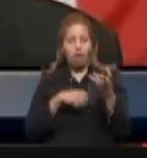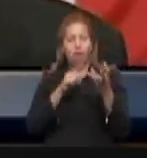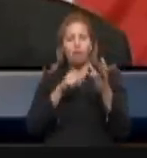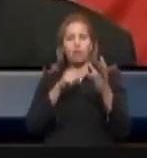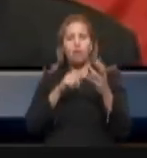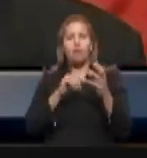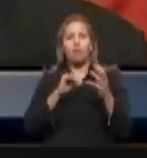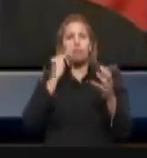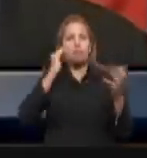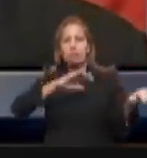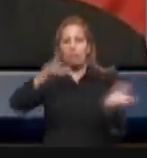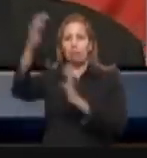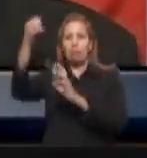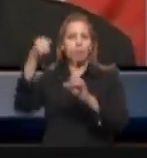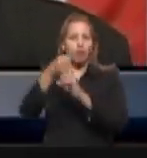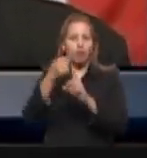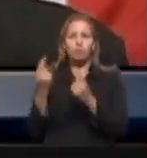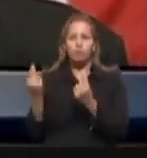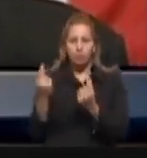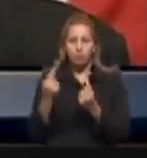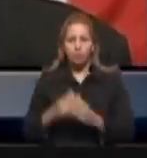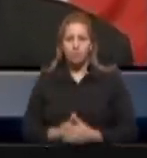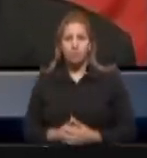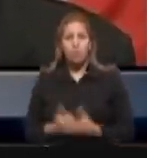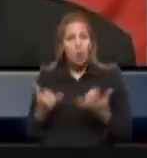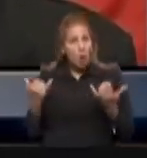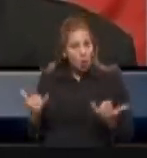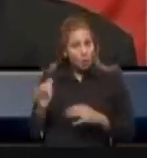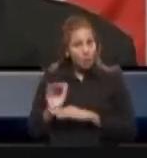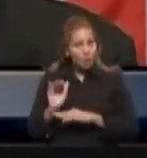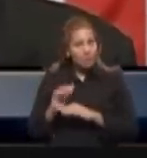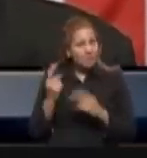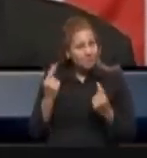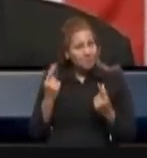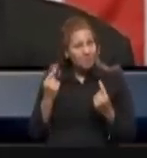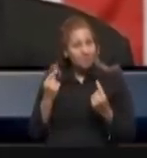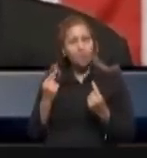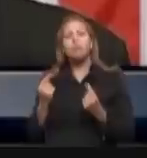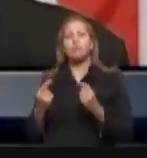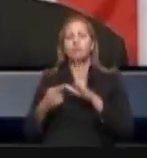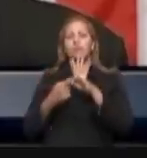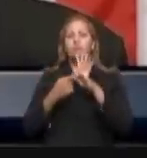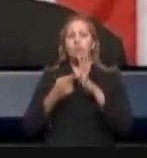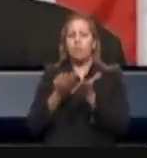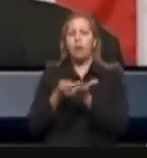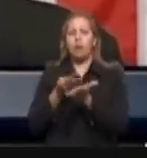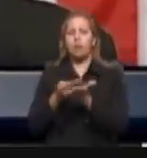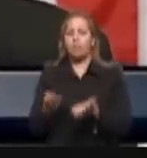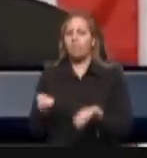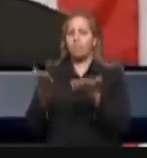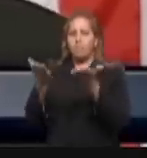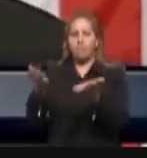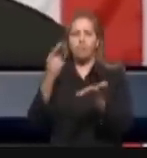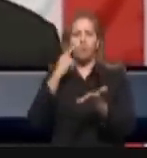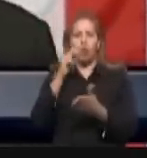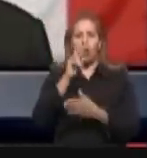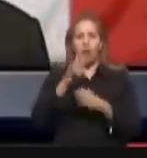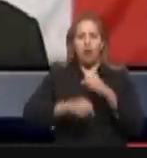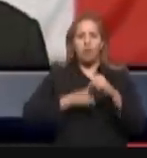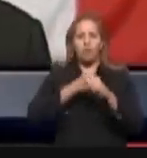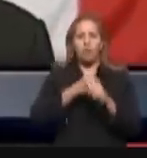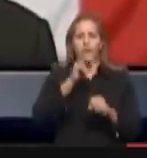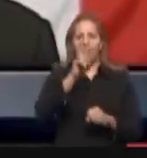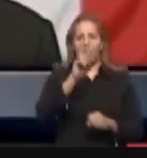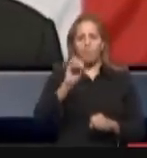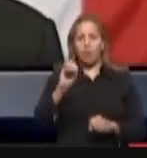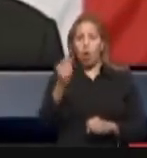de desastres. Esta noche me complace presentarles nuestro presupuesto recomendado para el año fiscal 2011,